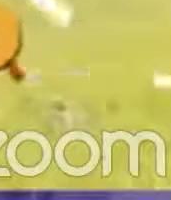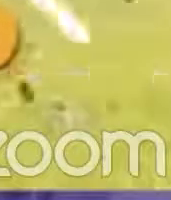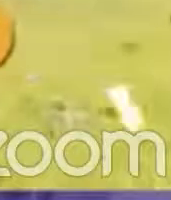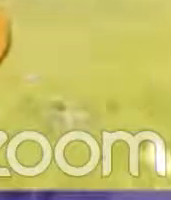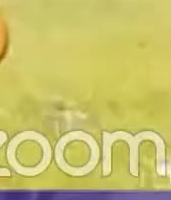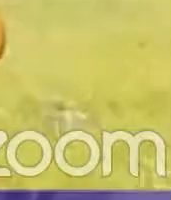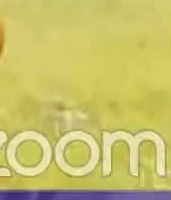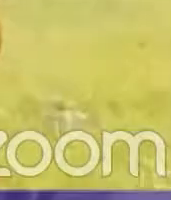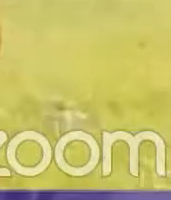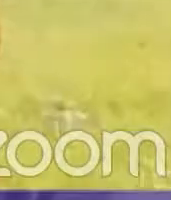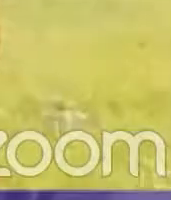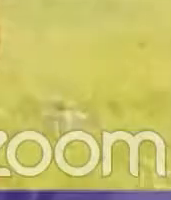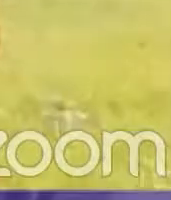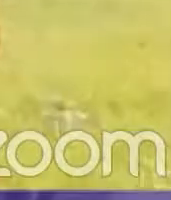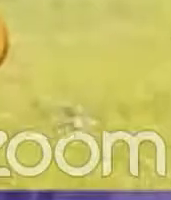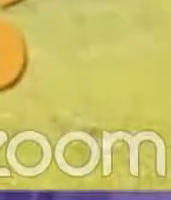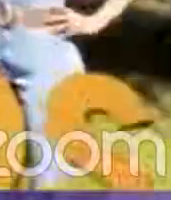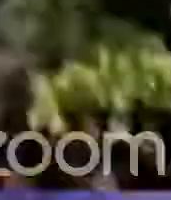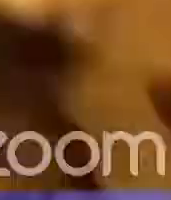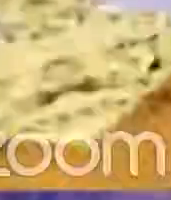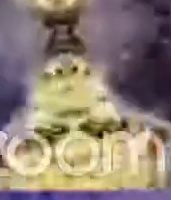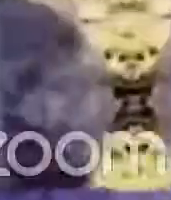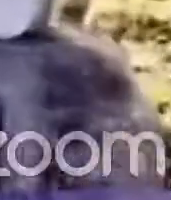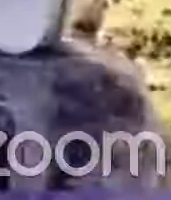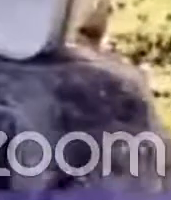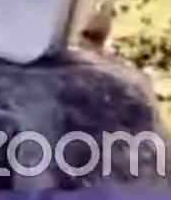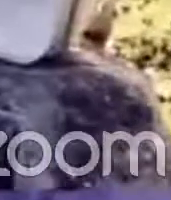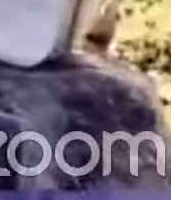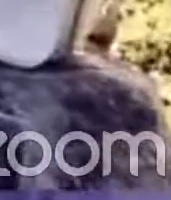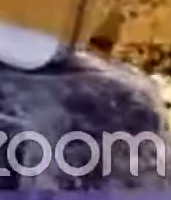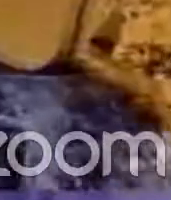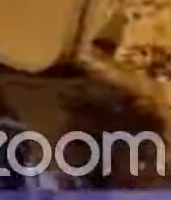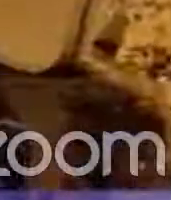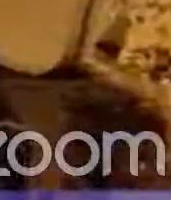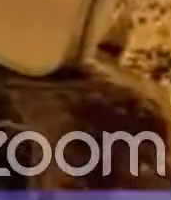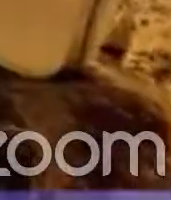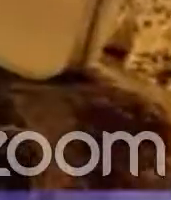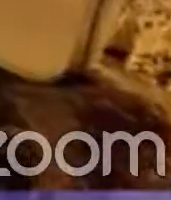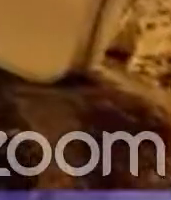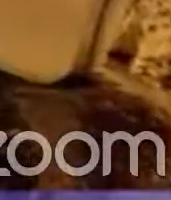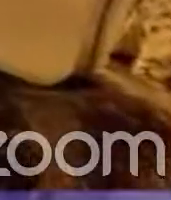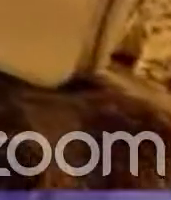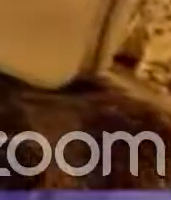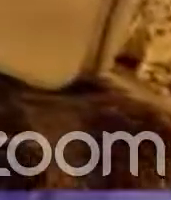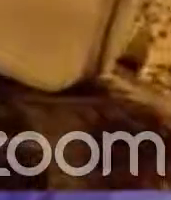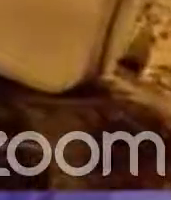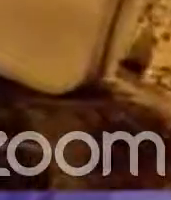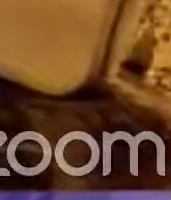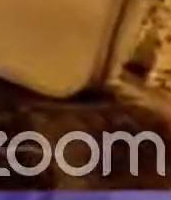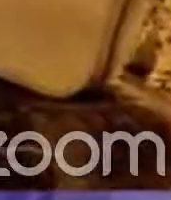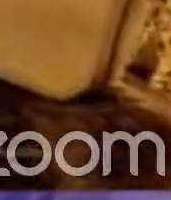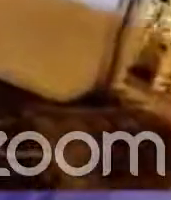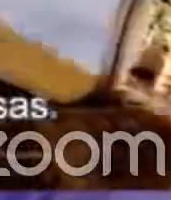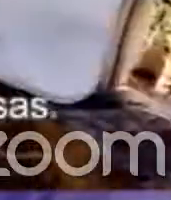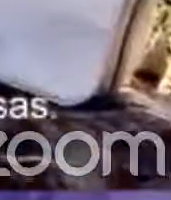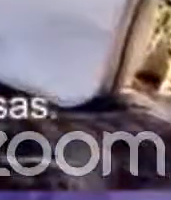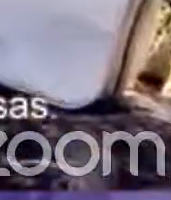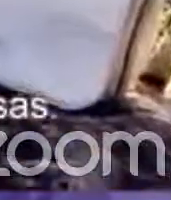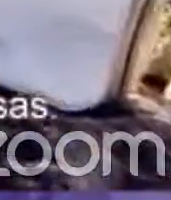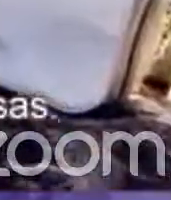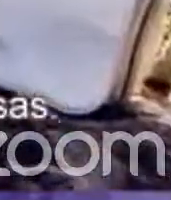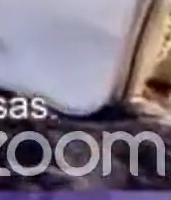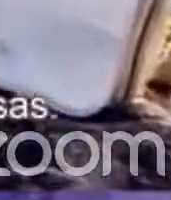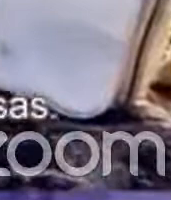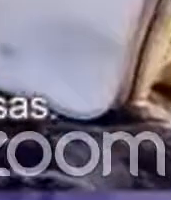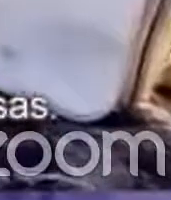inalcanzables. Gracias, Angélica Durán. Tu historia nos demuestra que ganar el primer millón de dólares es solo